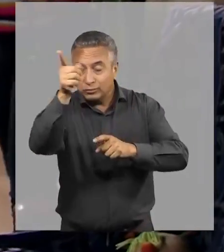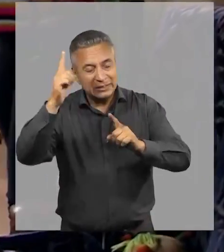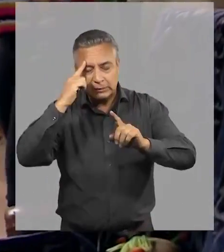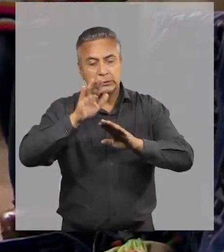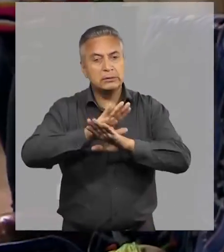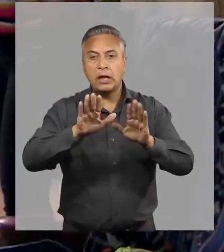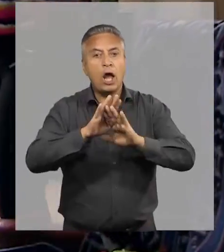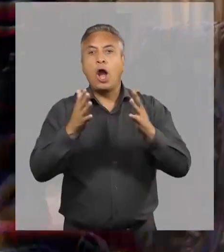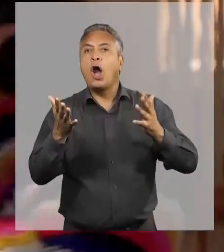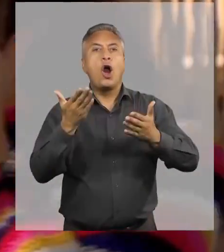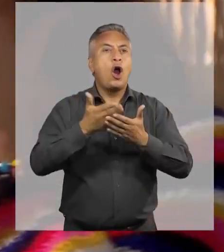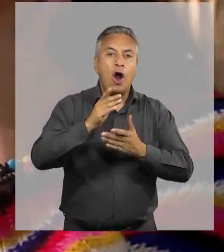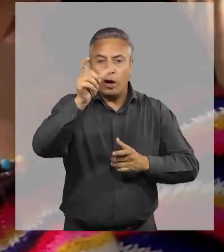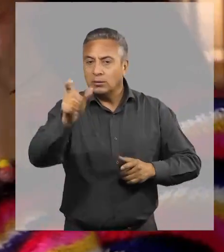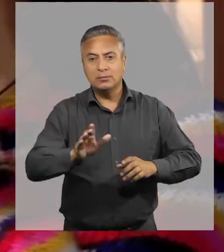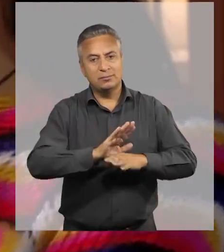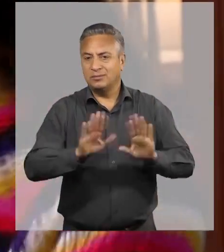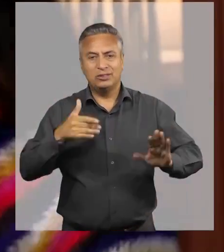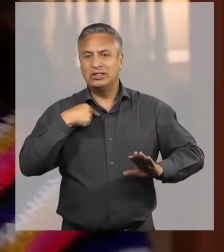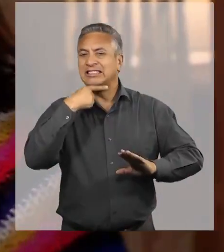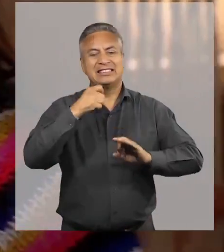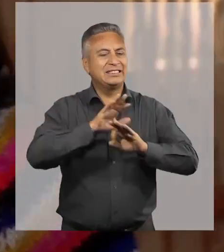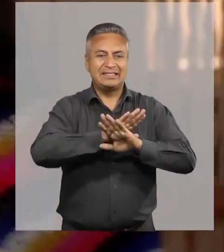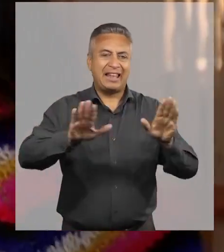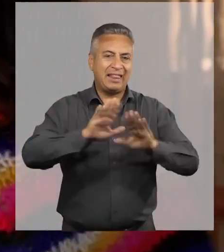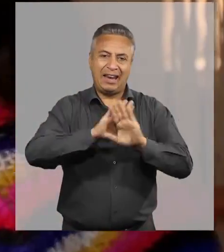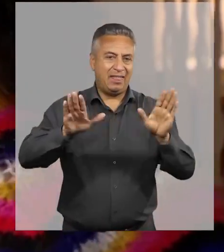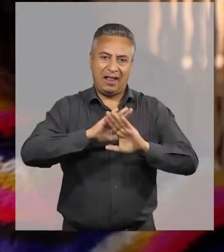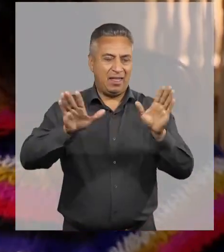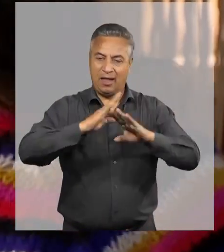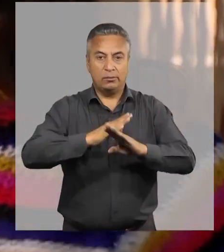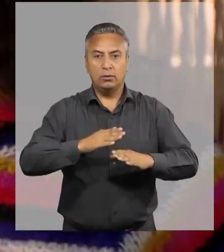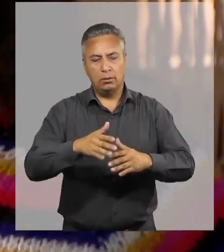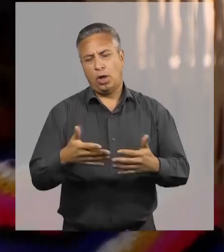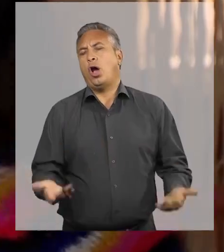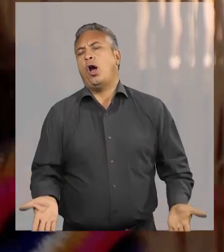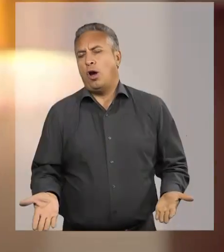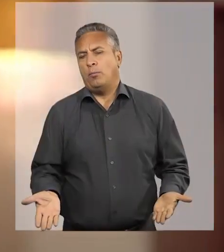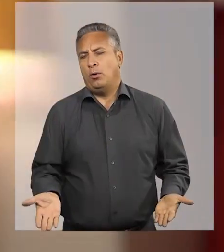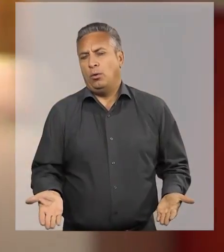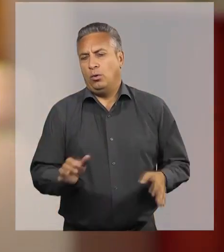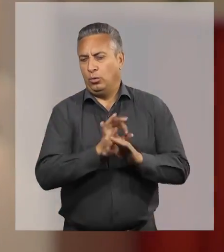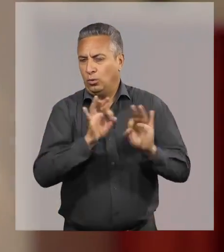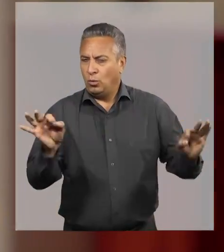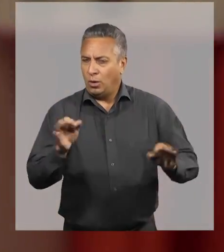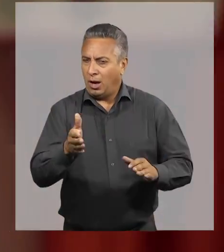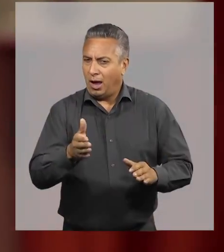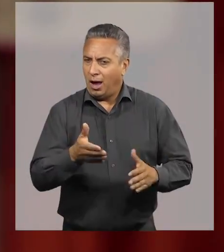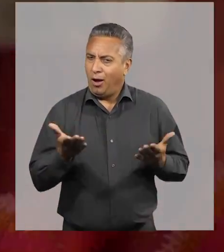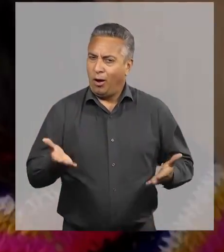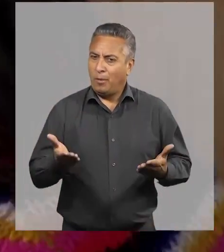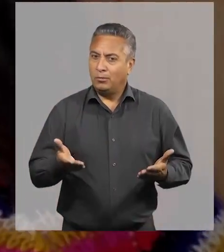existe, No quiero saber cómo es. No quiero nada, ya nunca, nada. ¿Cómo nunca, Jacinta?